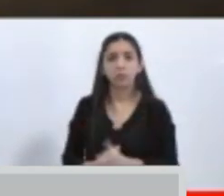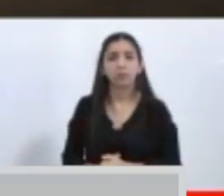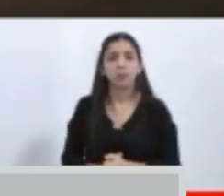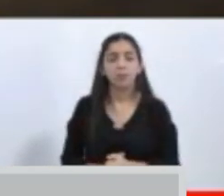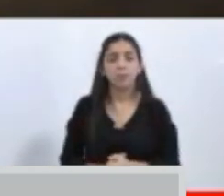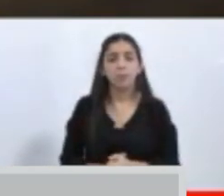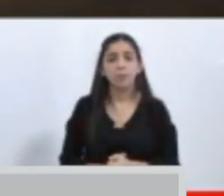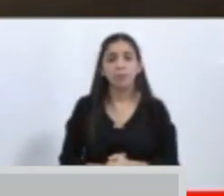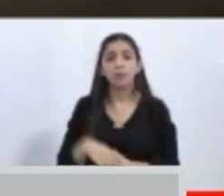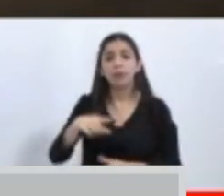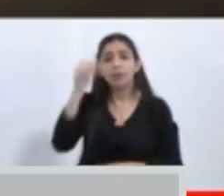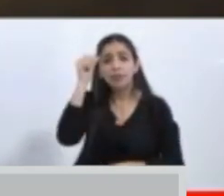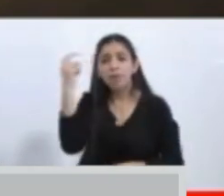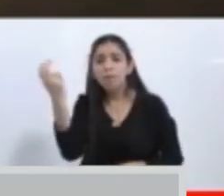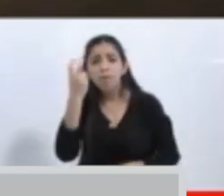sistema democrático.